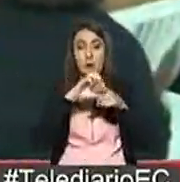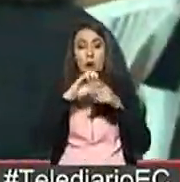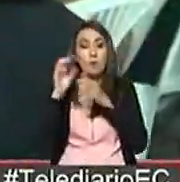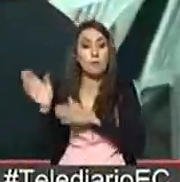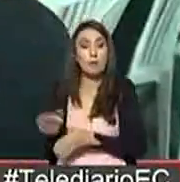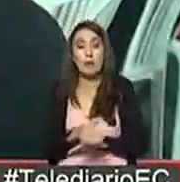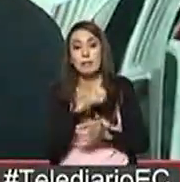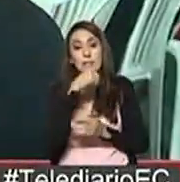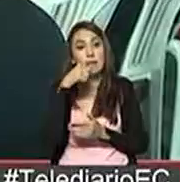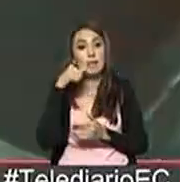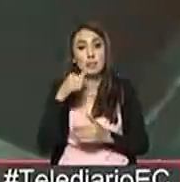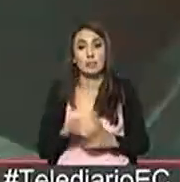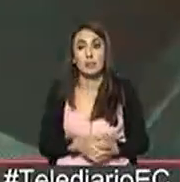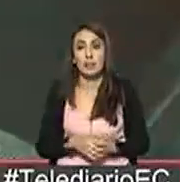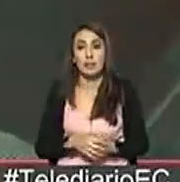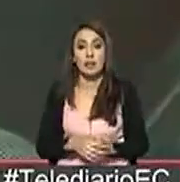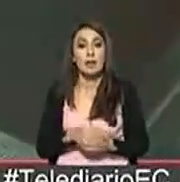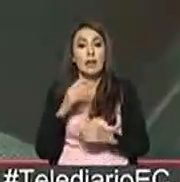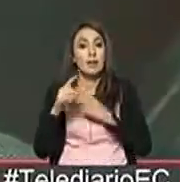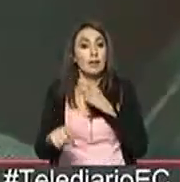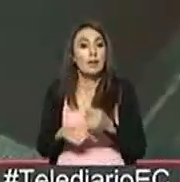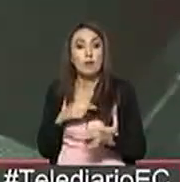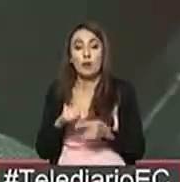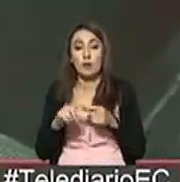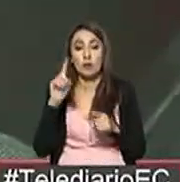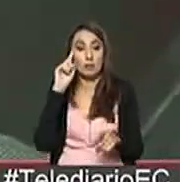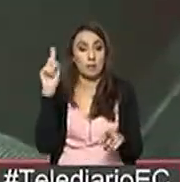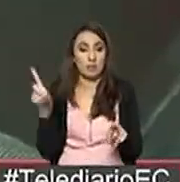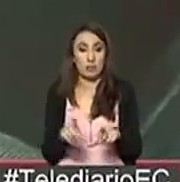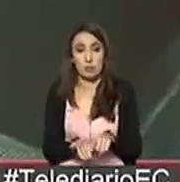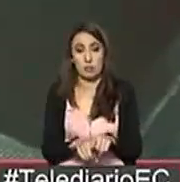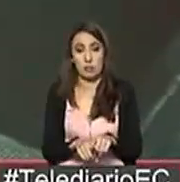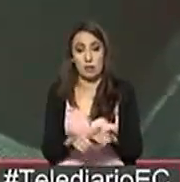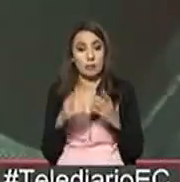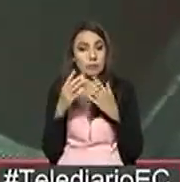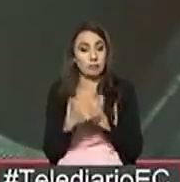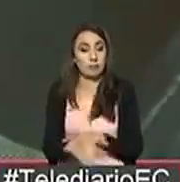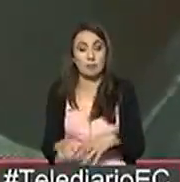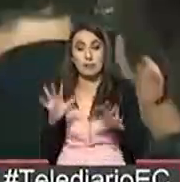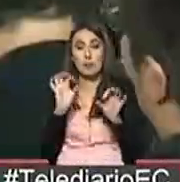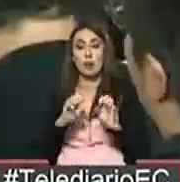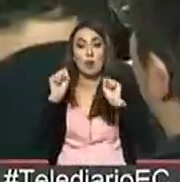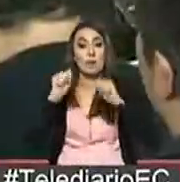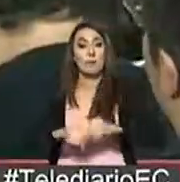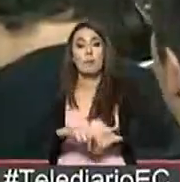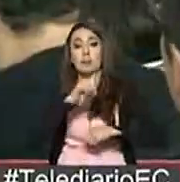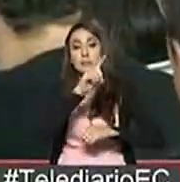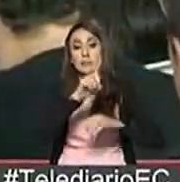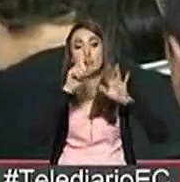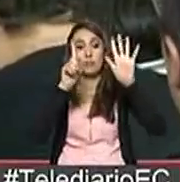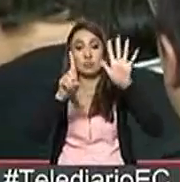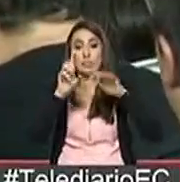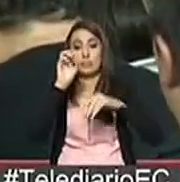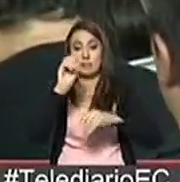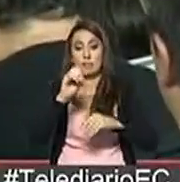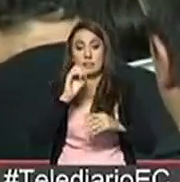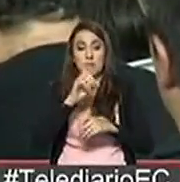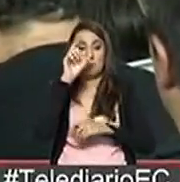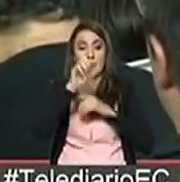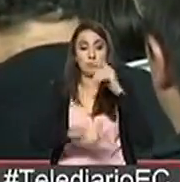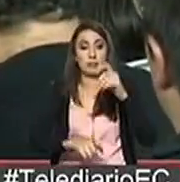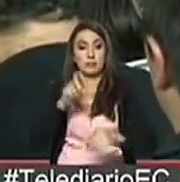la cervecería artesanal. Y de acuerdo a datos del Servicio de Rentas Internas, existen 160 cervecerías